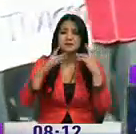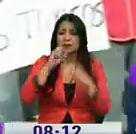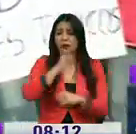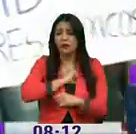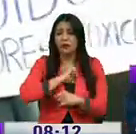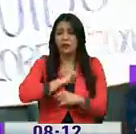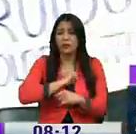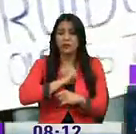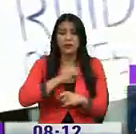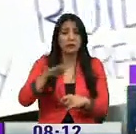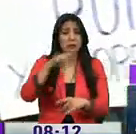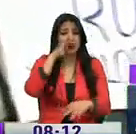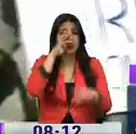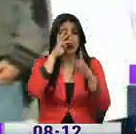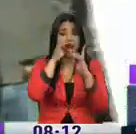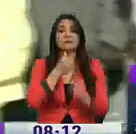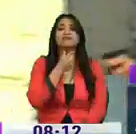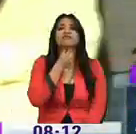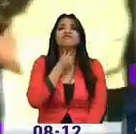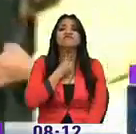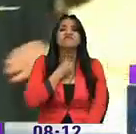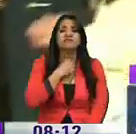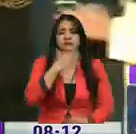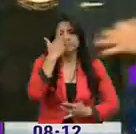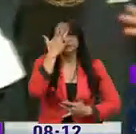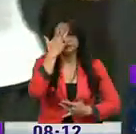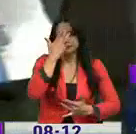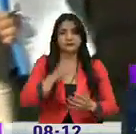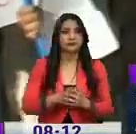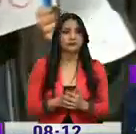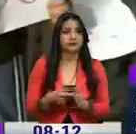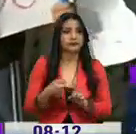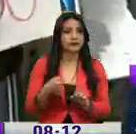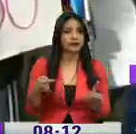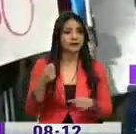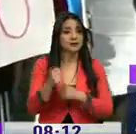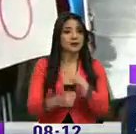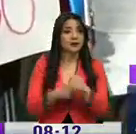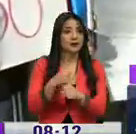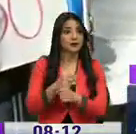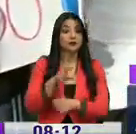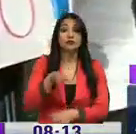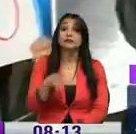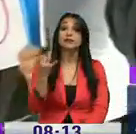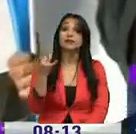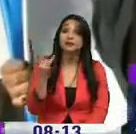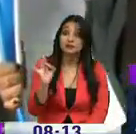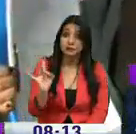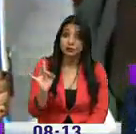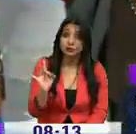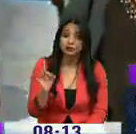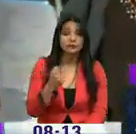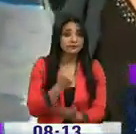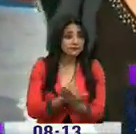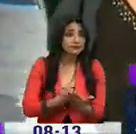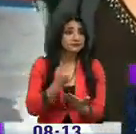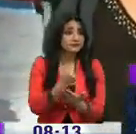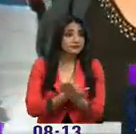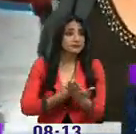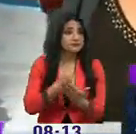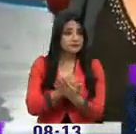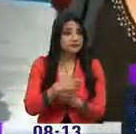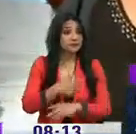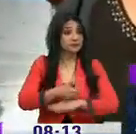a las dificultades y las afecciones respiratorias que tienen desde el año 2018, me decía señora. Ustedes insisten